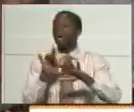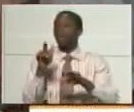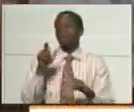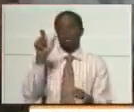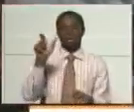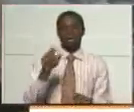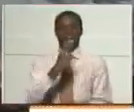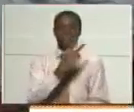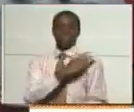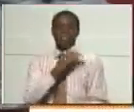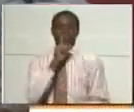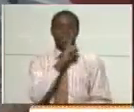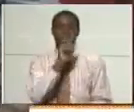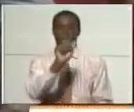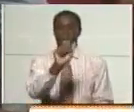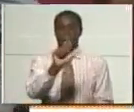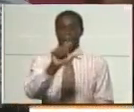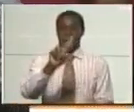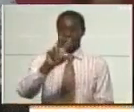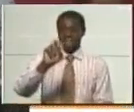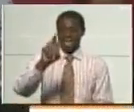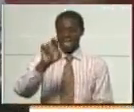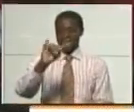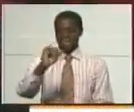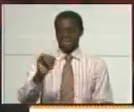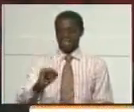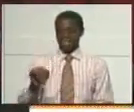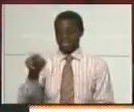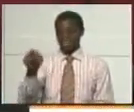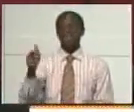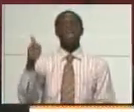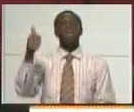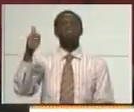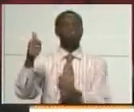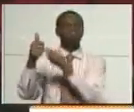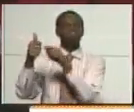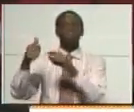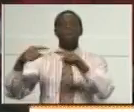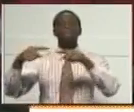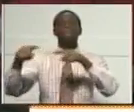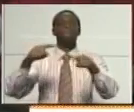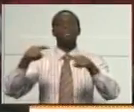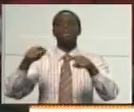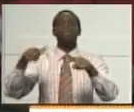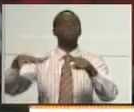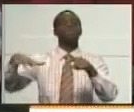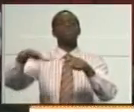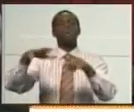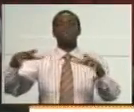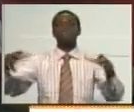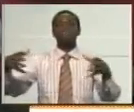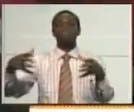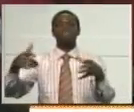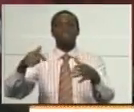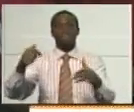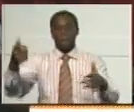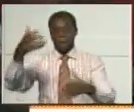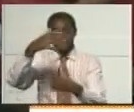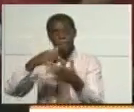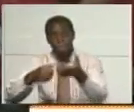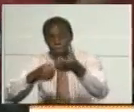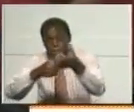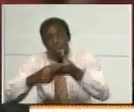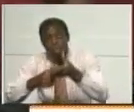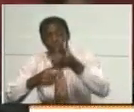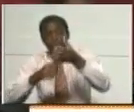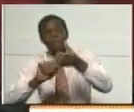Álvarez, comandante de la unidad de la batería de morteros del